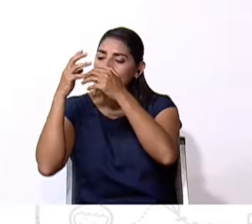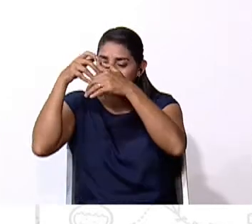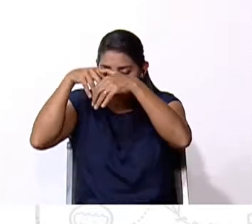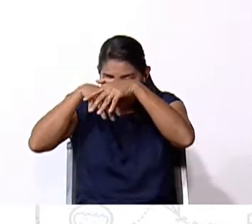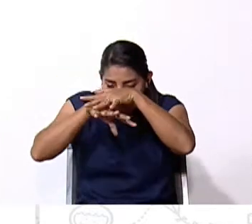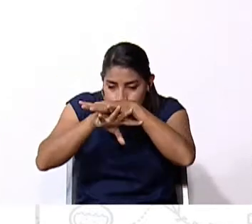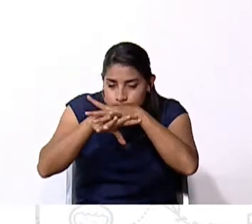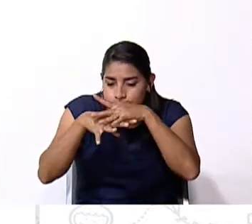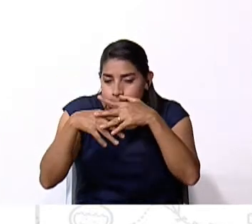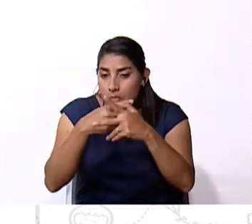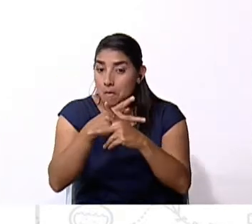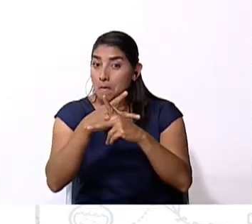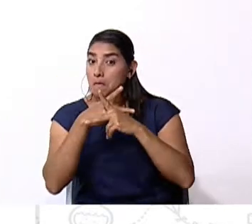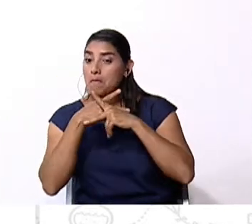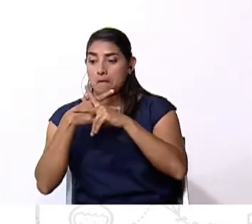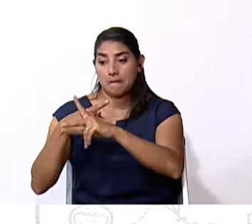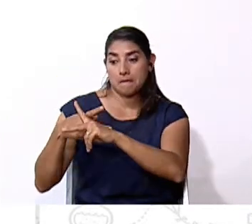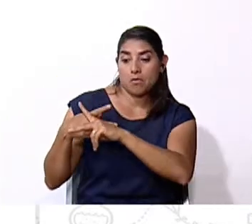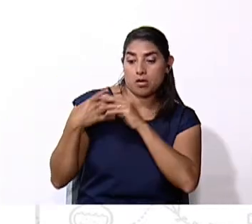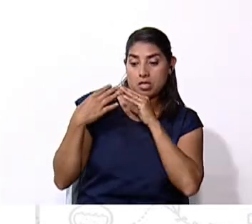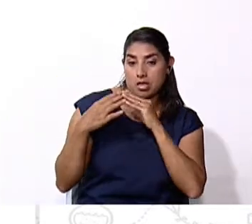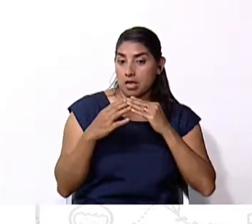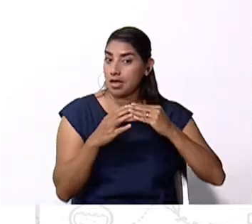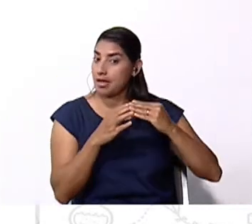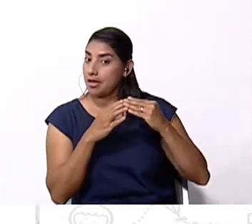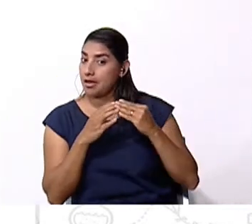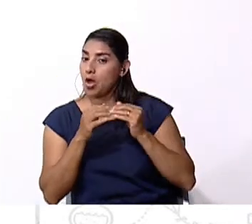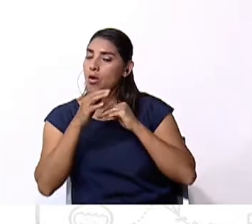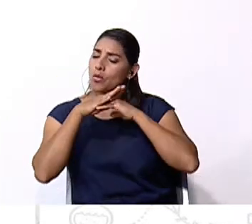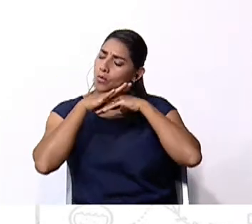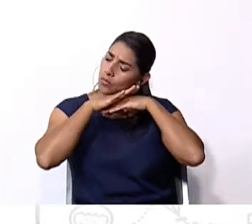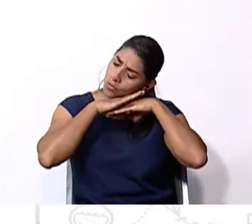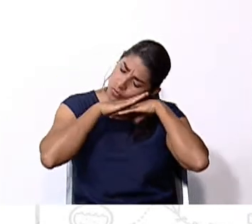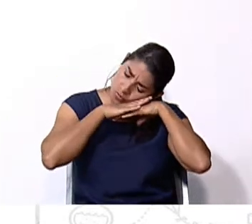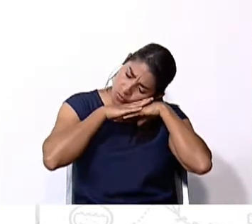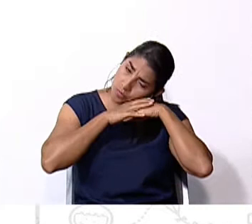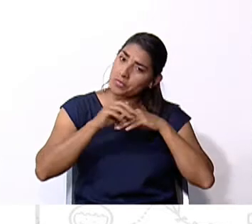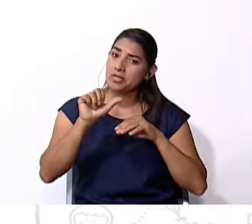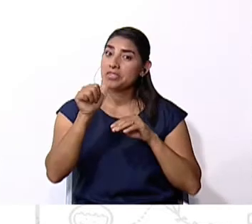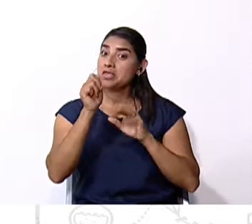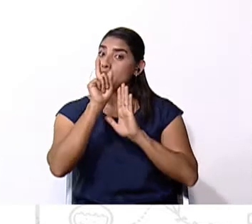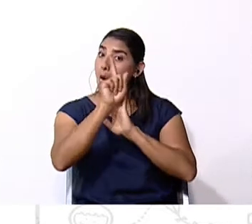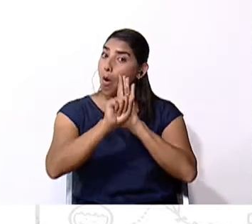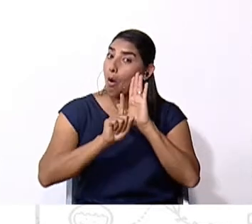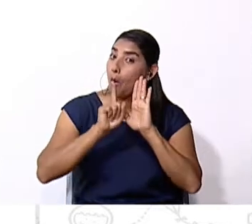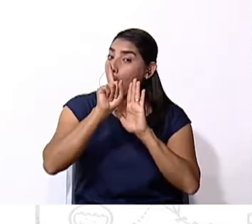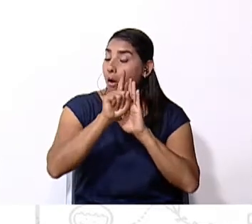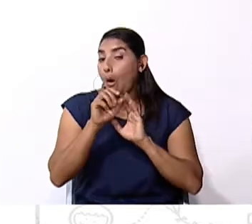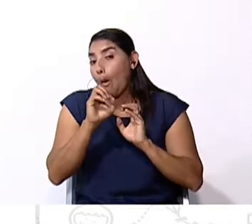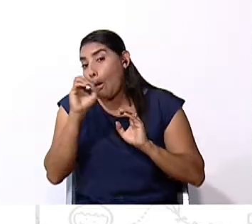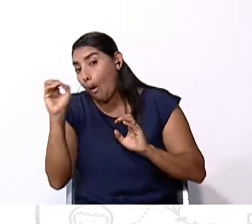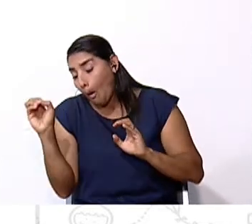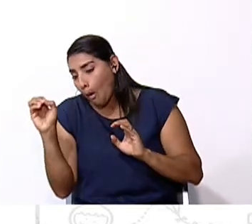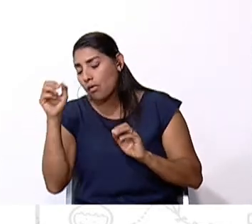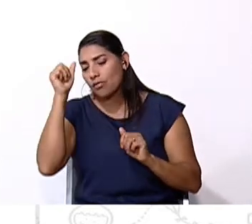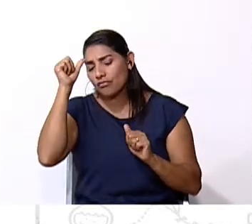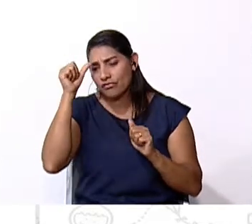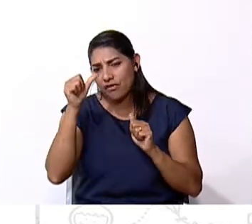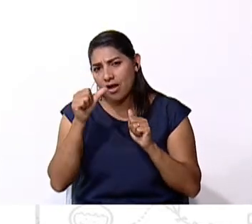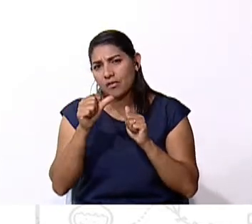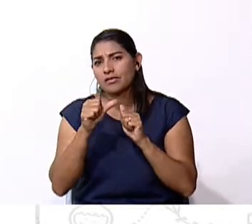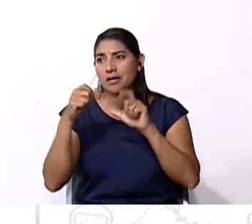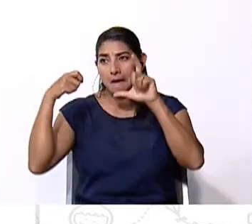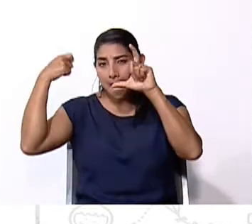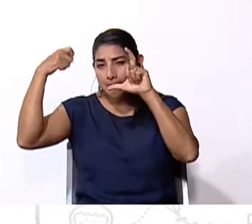camuflarse, protegerse a sí mismos, dormir 10 horas o incluso recordaron que en el